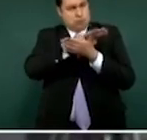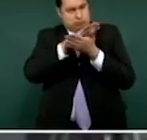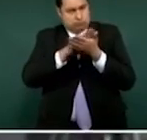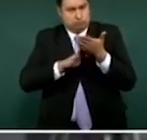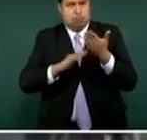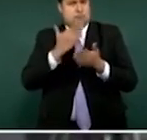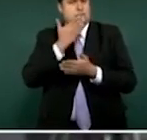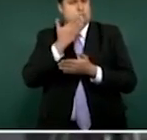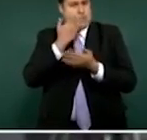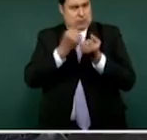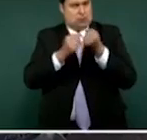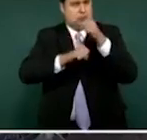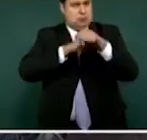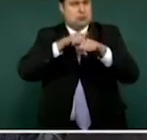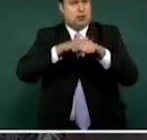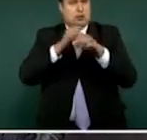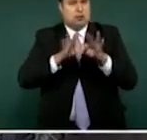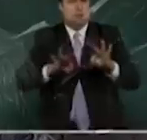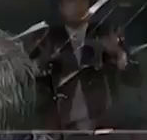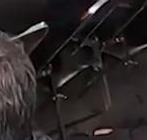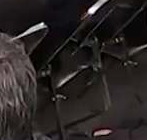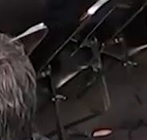importante socialmente hablando.